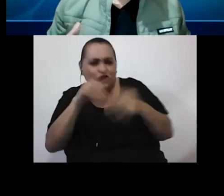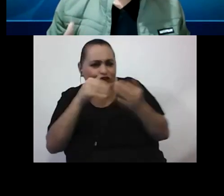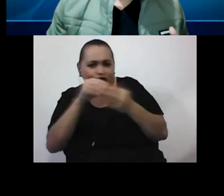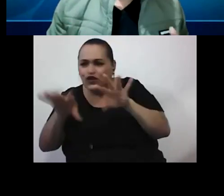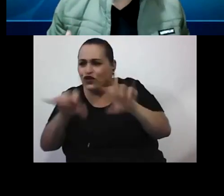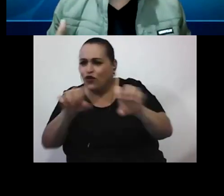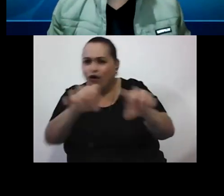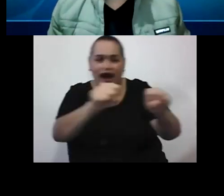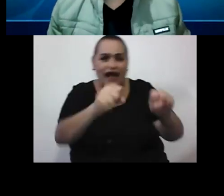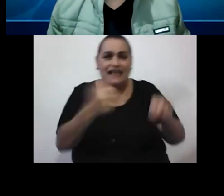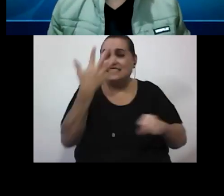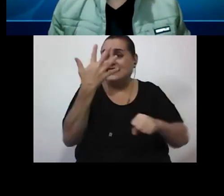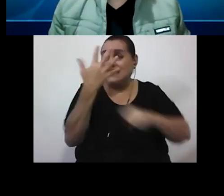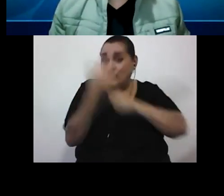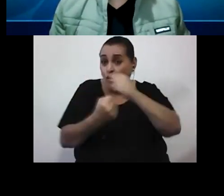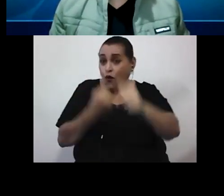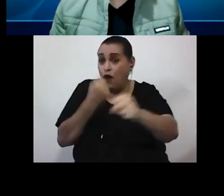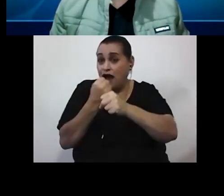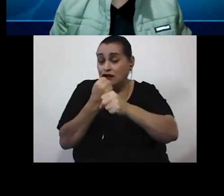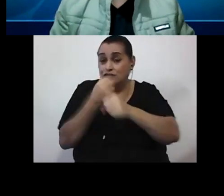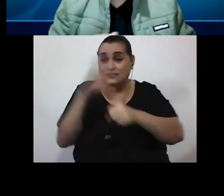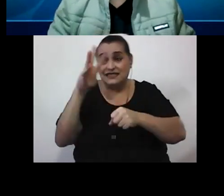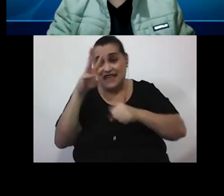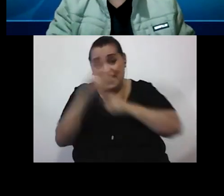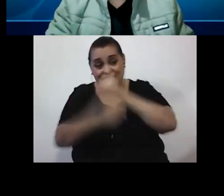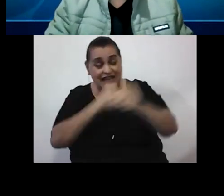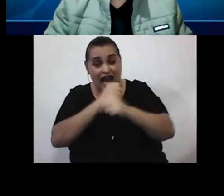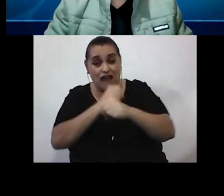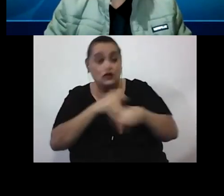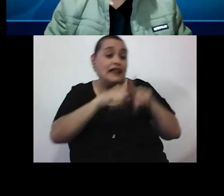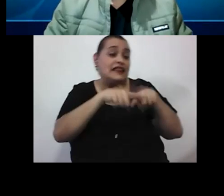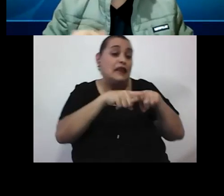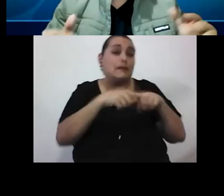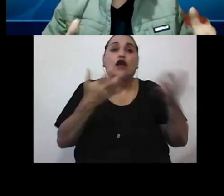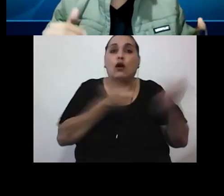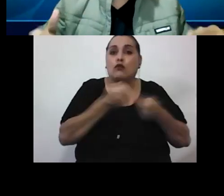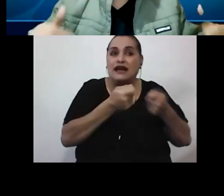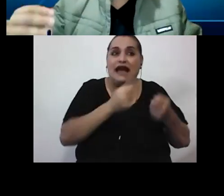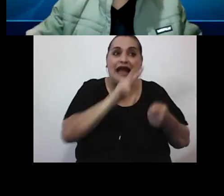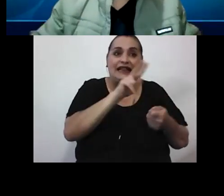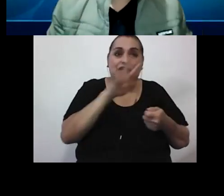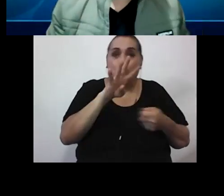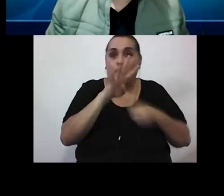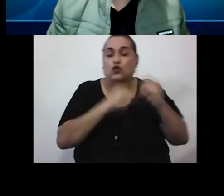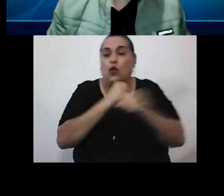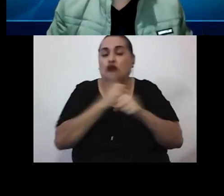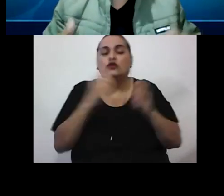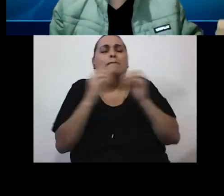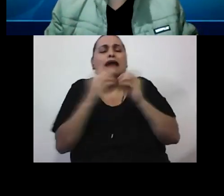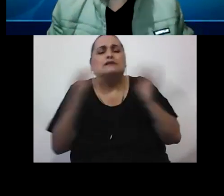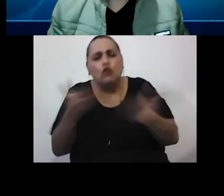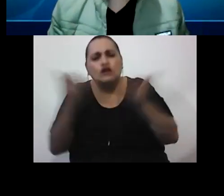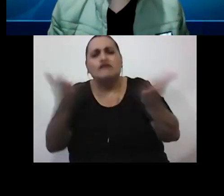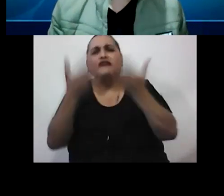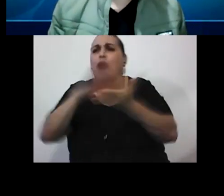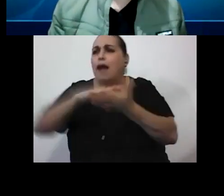Llegan a los 5, a los 6 años, que dependiendo de cómo se manejó esos 3, 4 años, van a llegar con mayor motivación para el